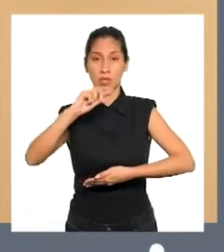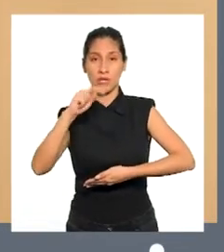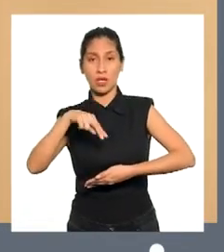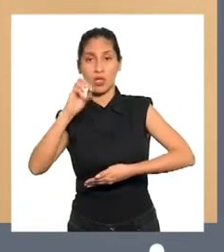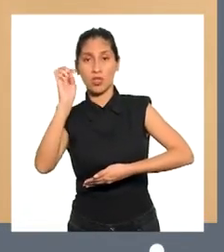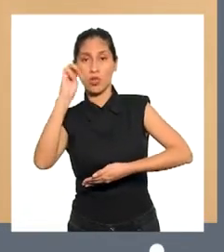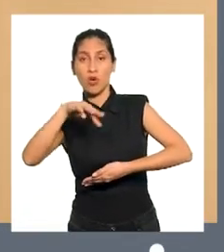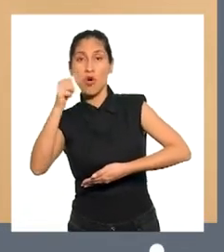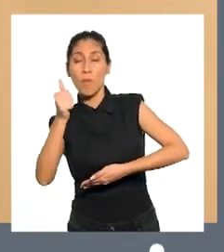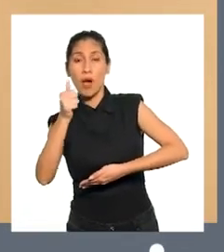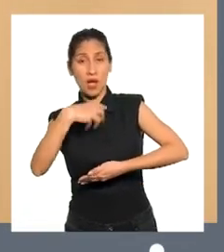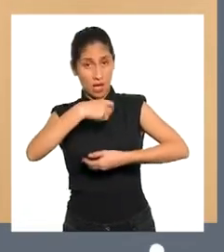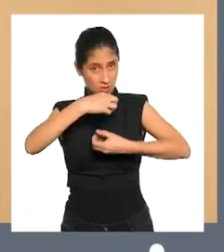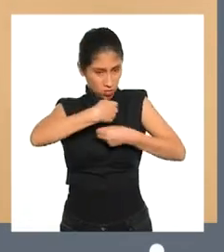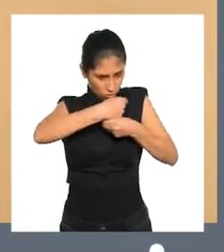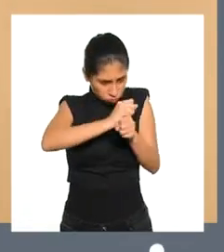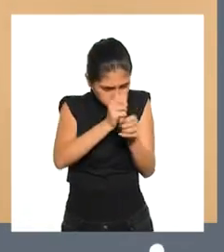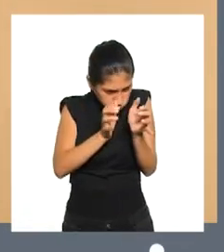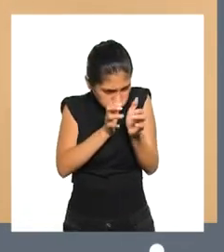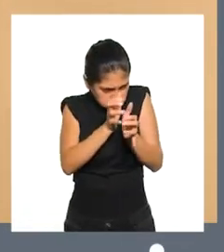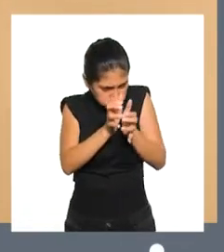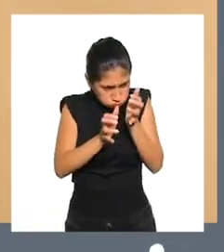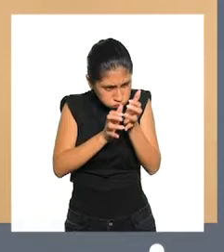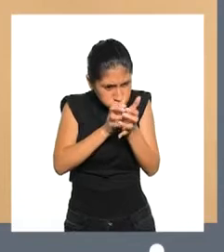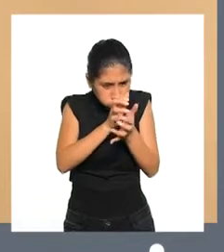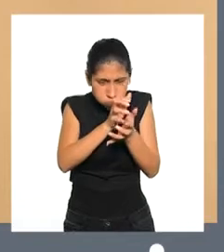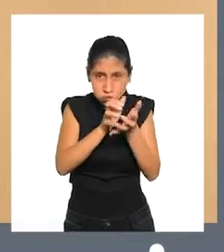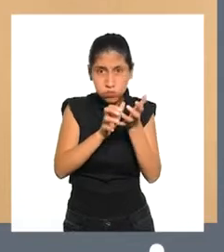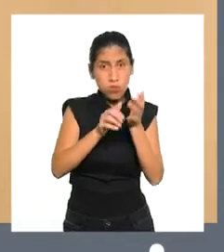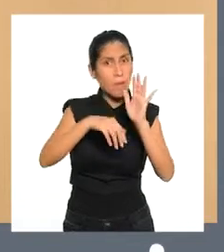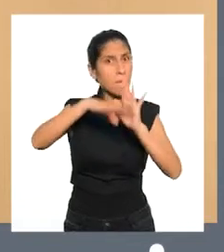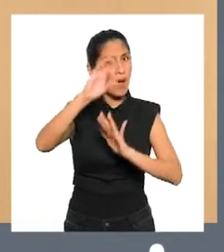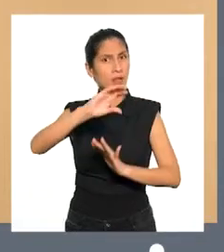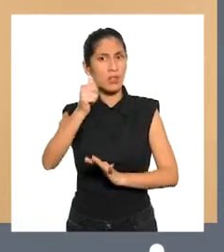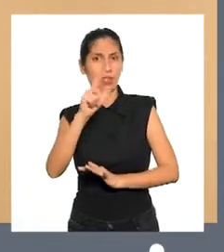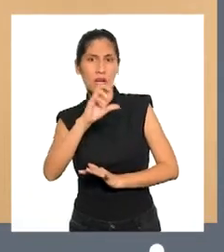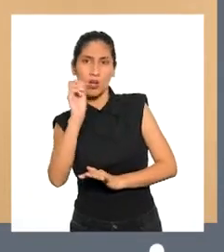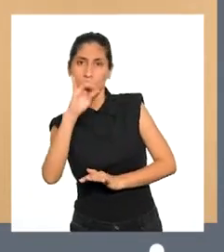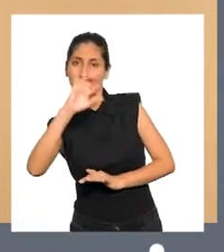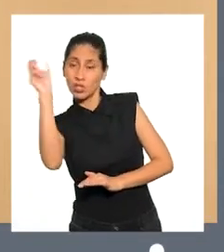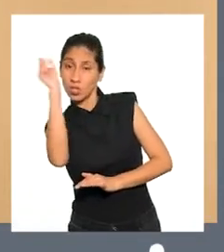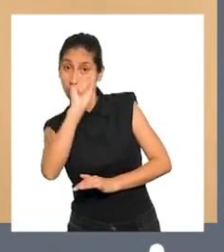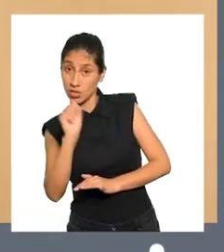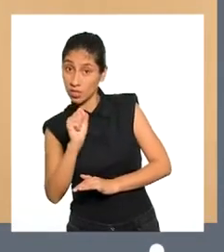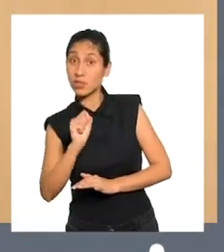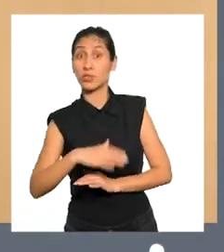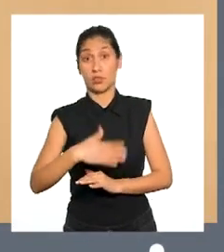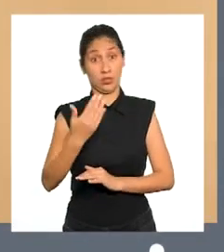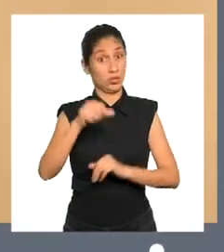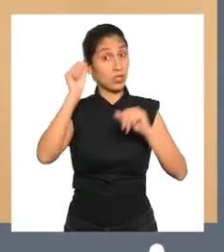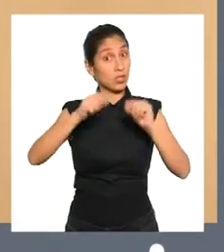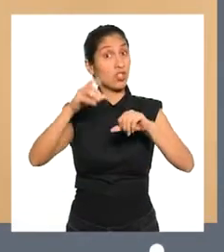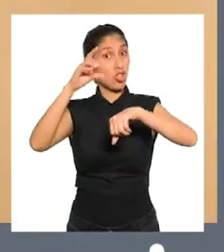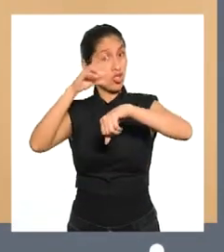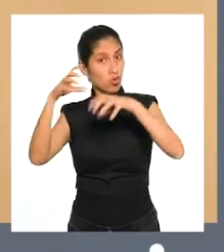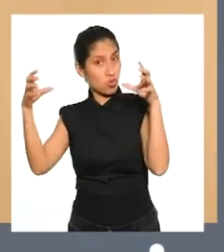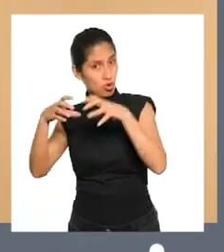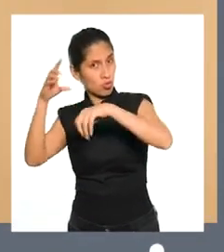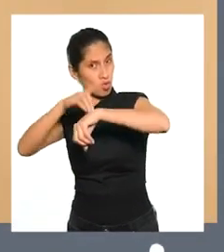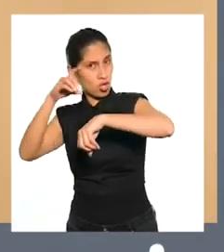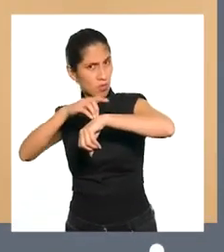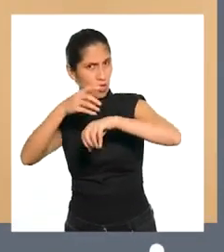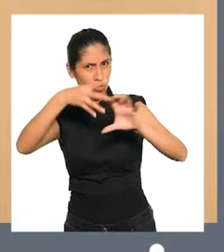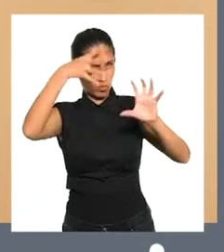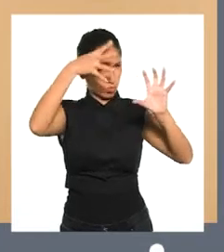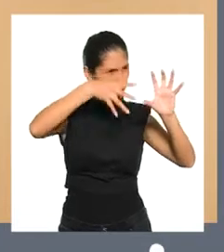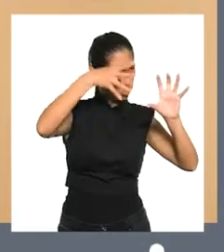almacenar más calorías cada vez que tiene comida. Este hecho se ha estudiado y probado en mujeres que han pasado por periodos largos